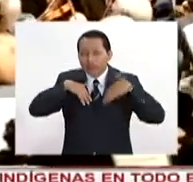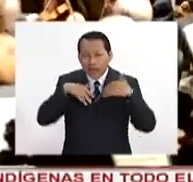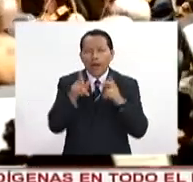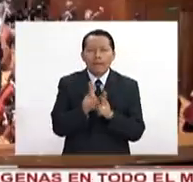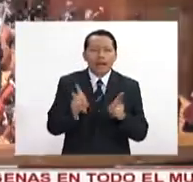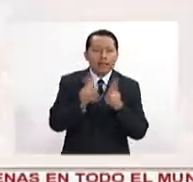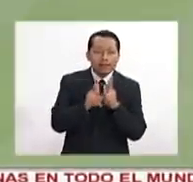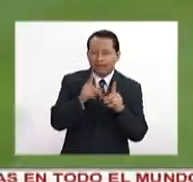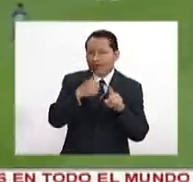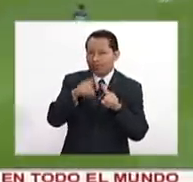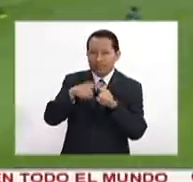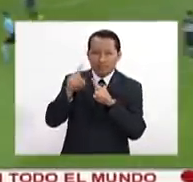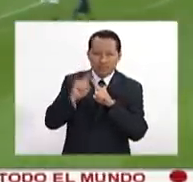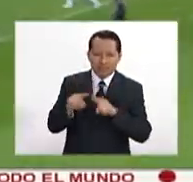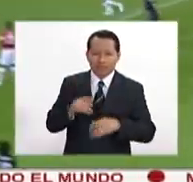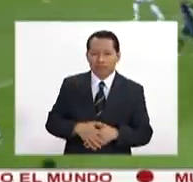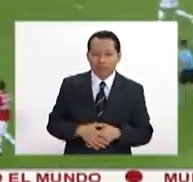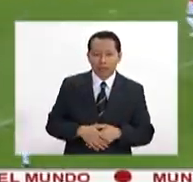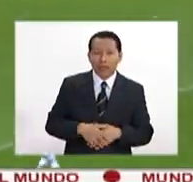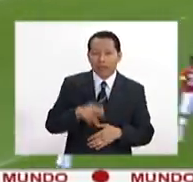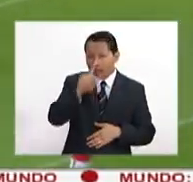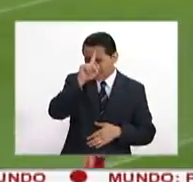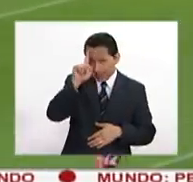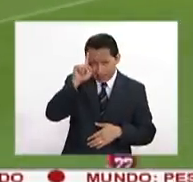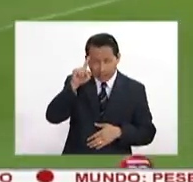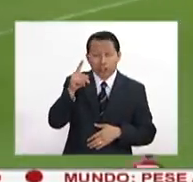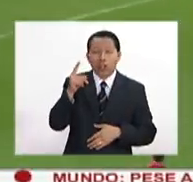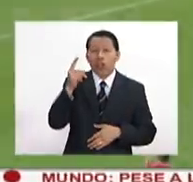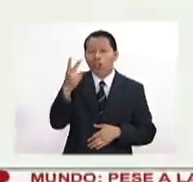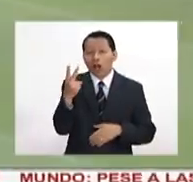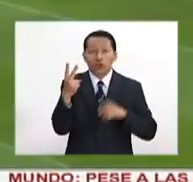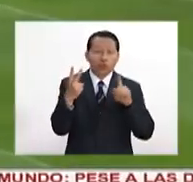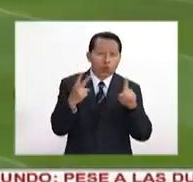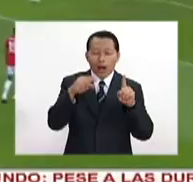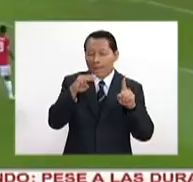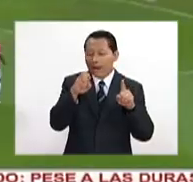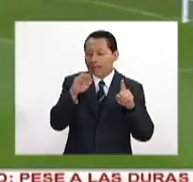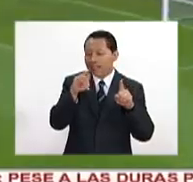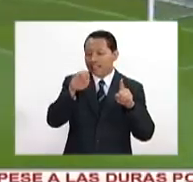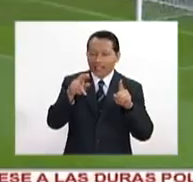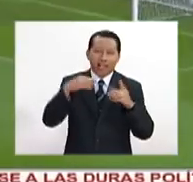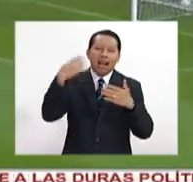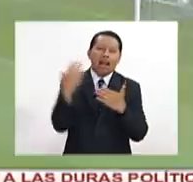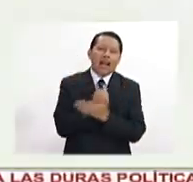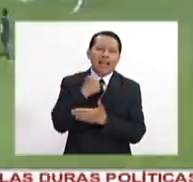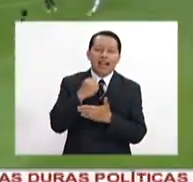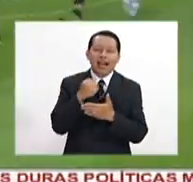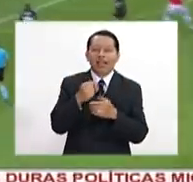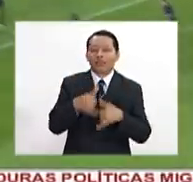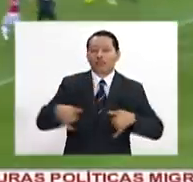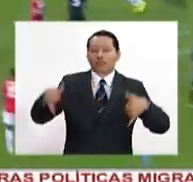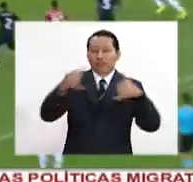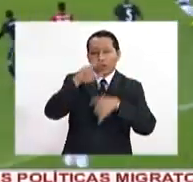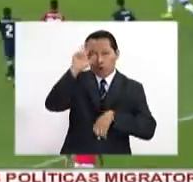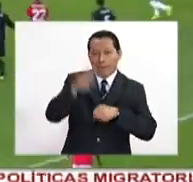del país. El Real Madrid vence 2-1 al Manchester United y gana la Supercopa de